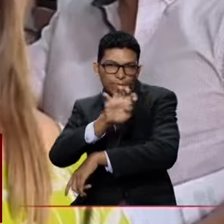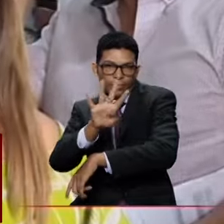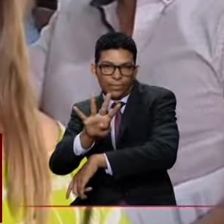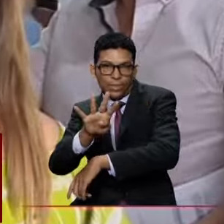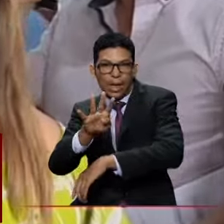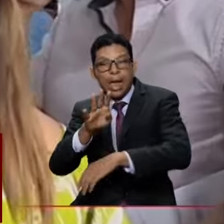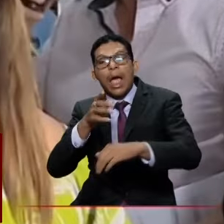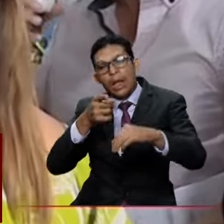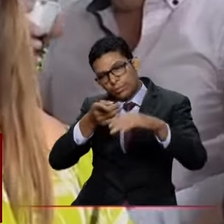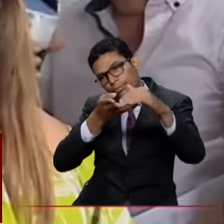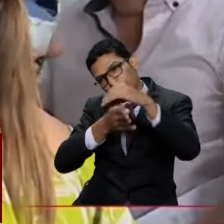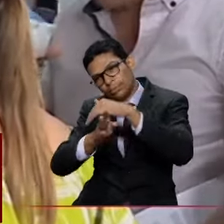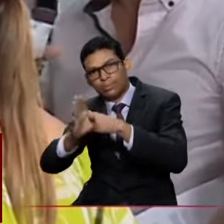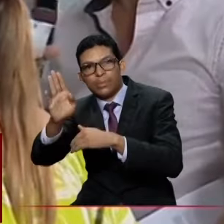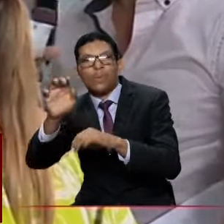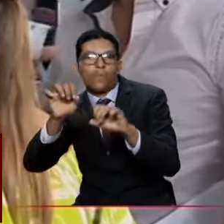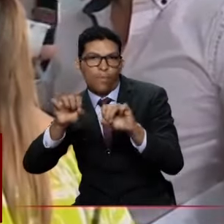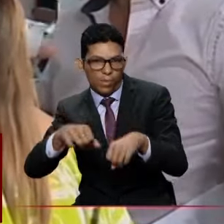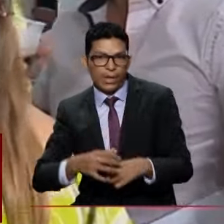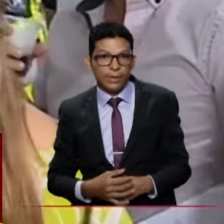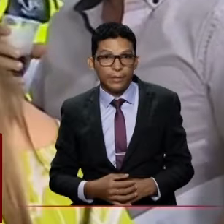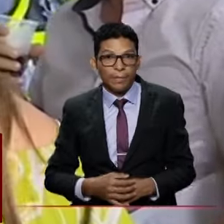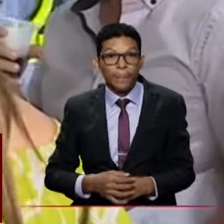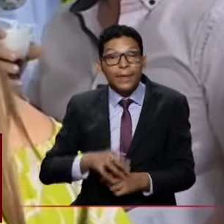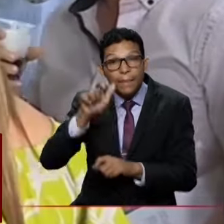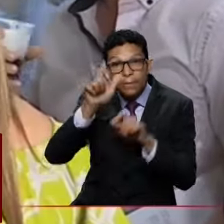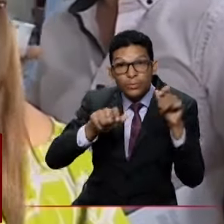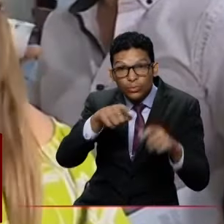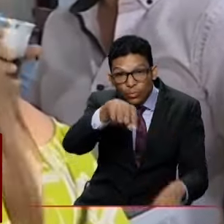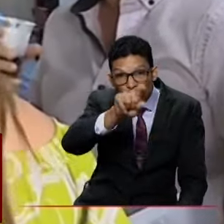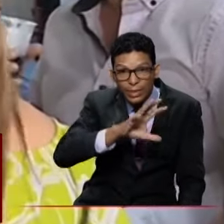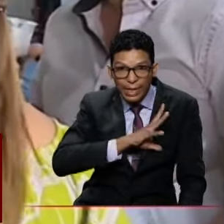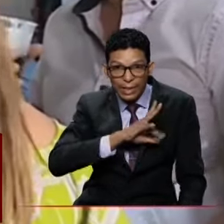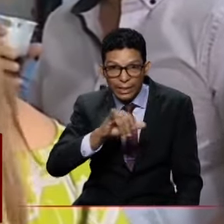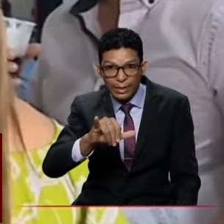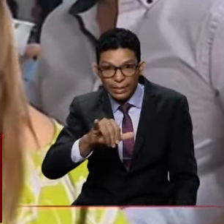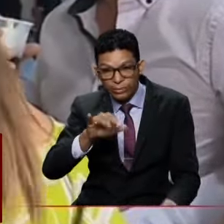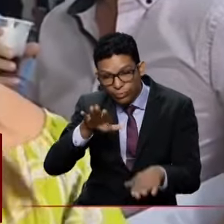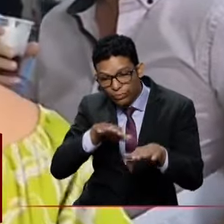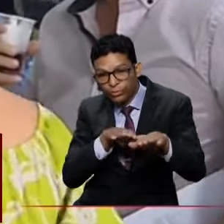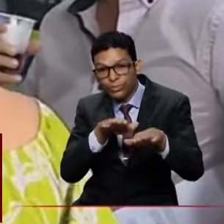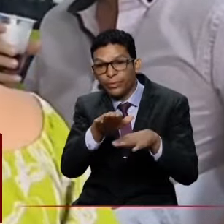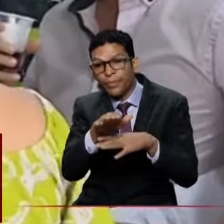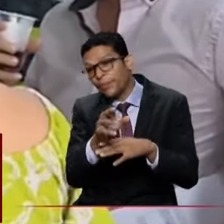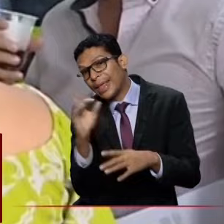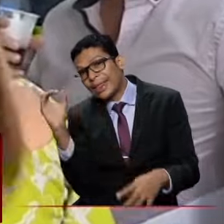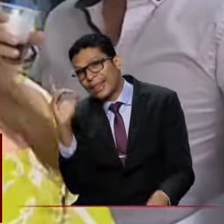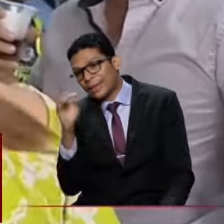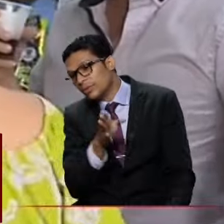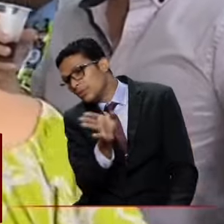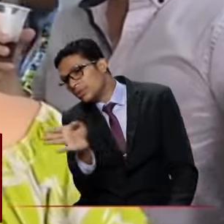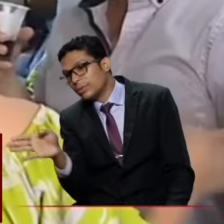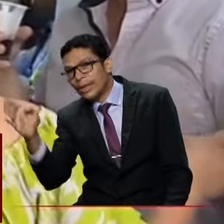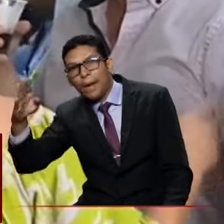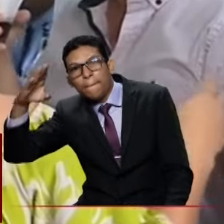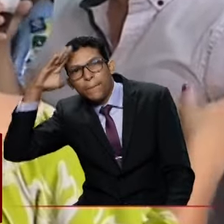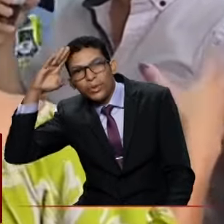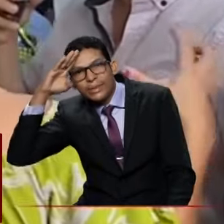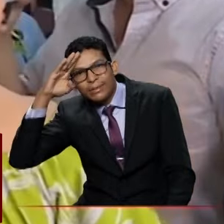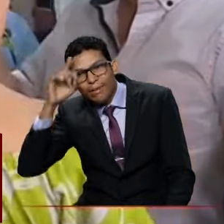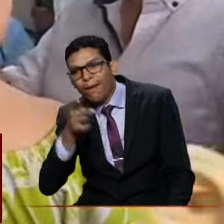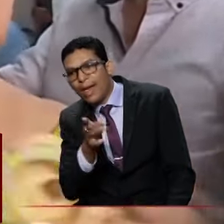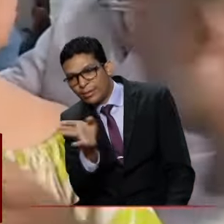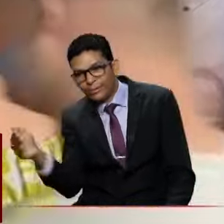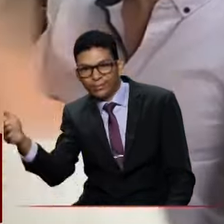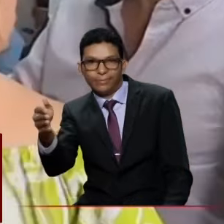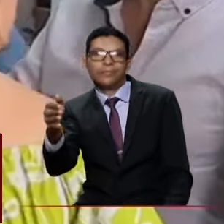Ciudad del Campo, a Ciudad Pereira. Las personas que vienen desde Cali girarán a la derecha y por la estación de policía podrán ingresar a Ciudad Pereira o a